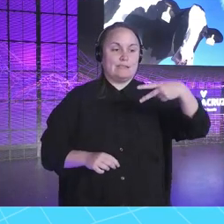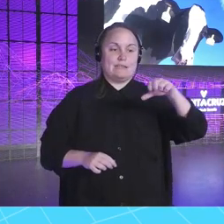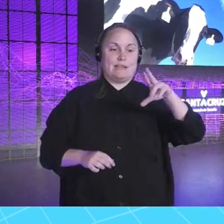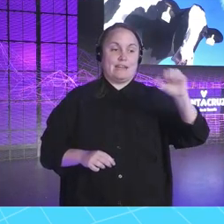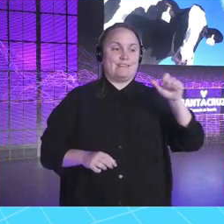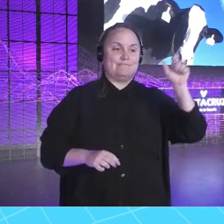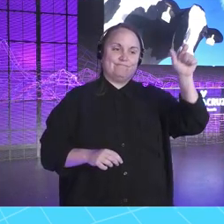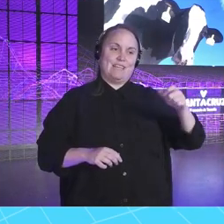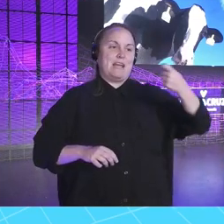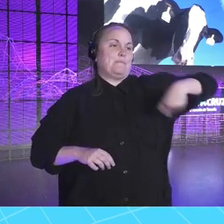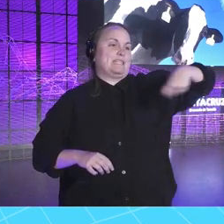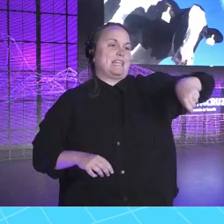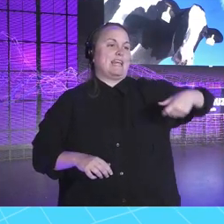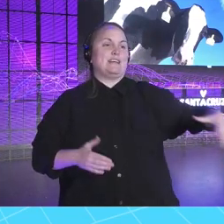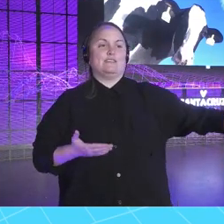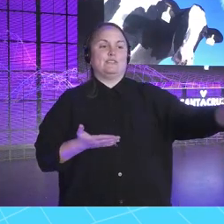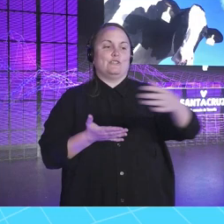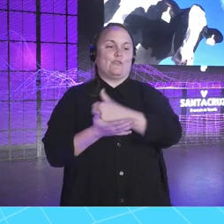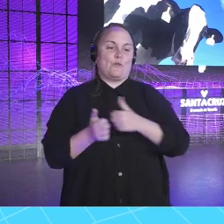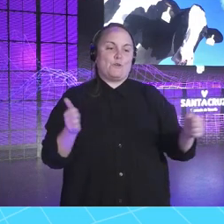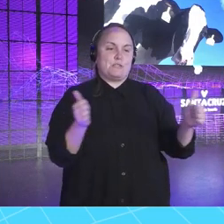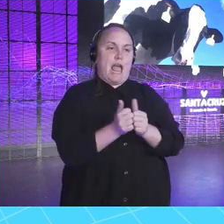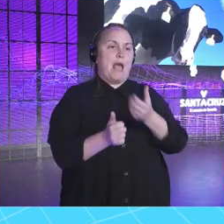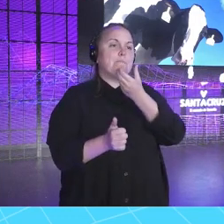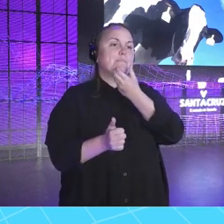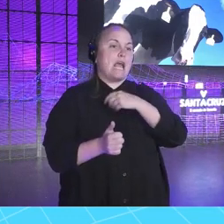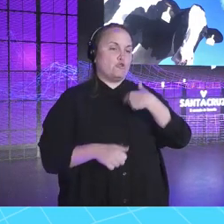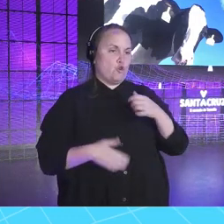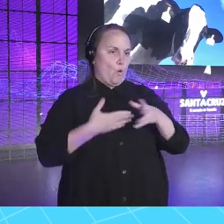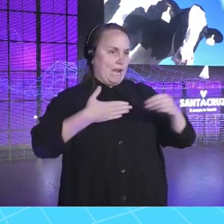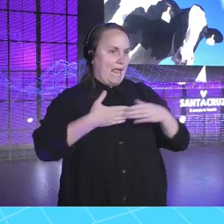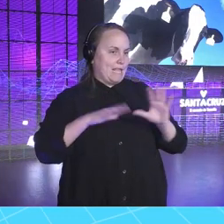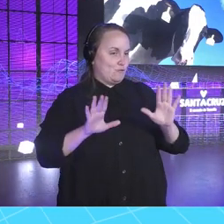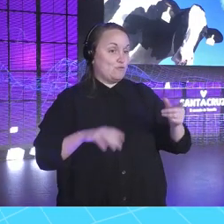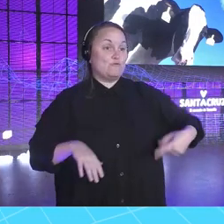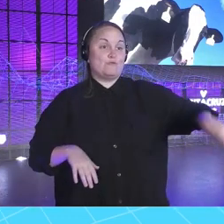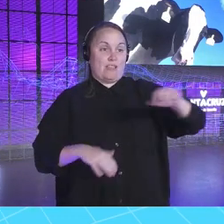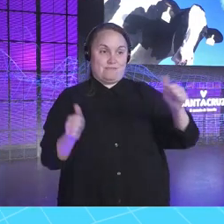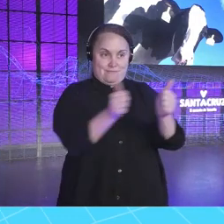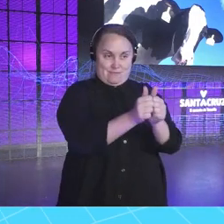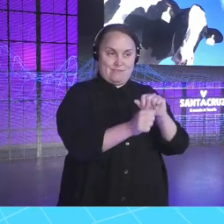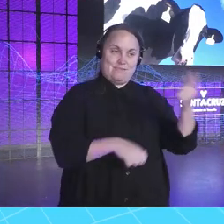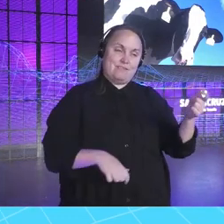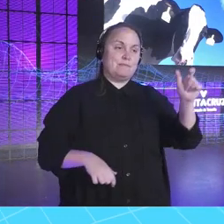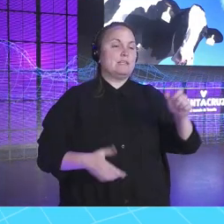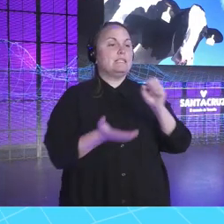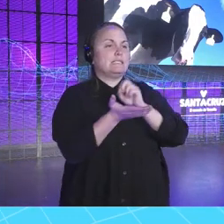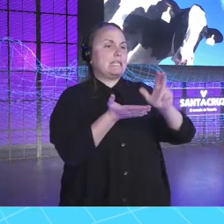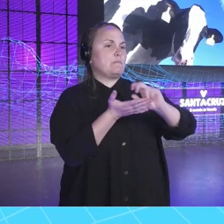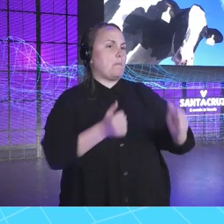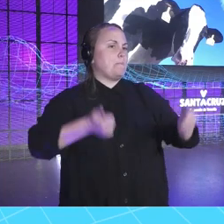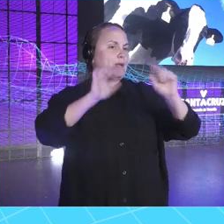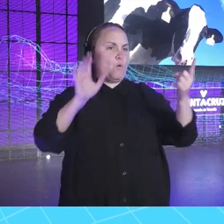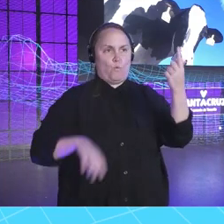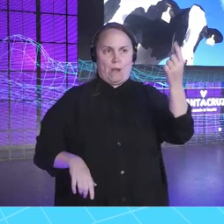la presidenta todos sois becarios de nda Yo soy un cliente o sea yo no pero todo el resto Sí vale senderismo no Ya está ya